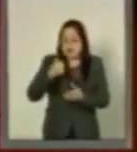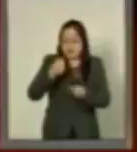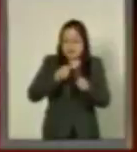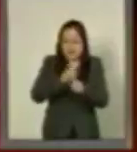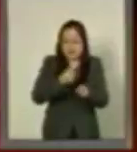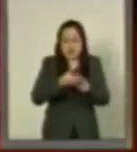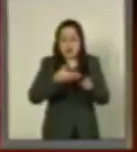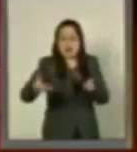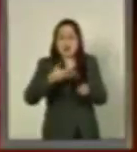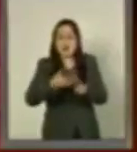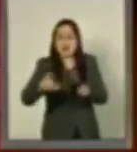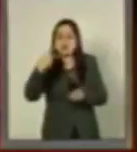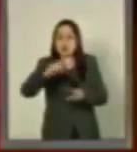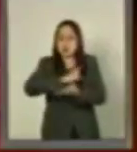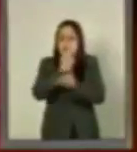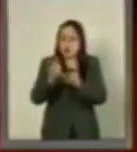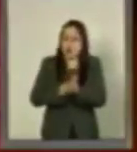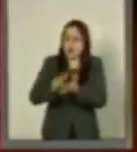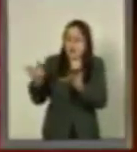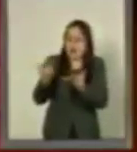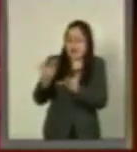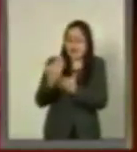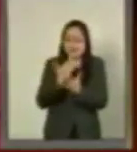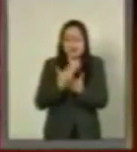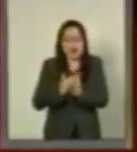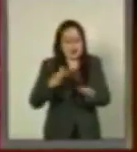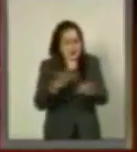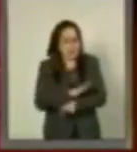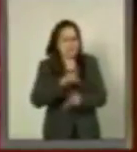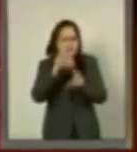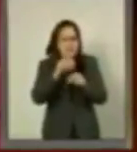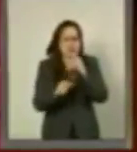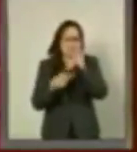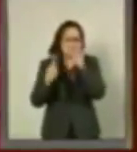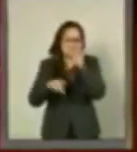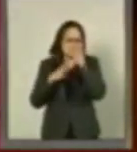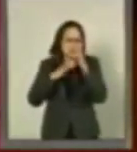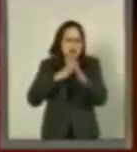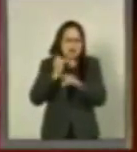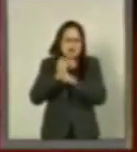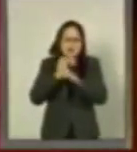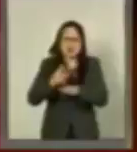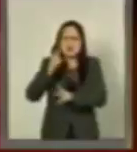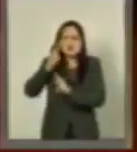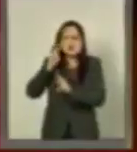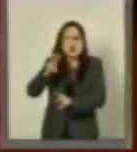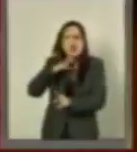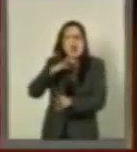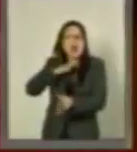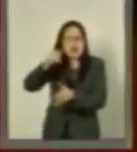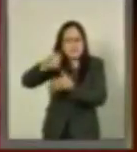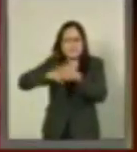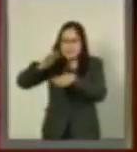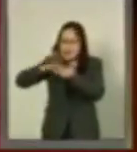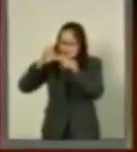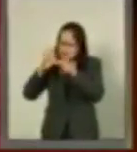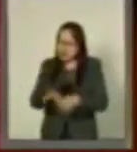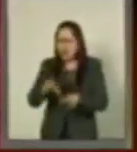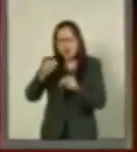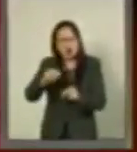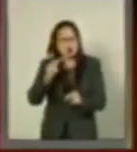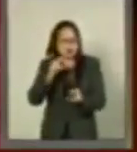cambiado mucho la estrategia, las cifras lo reprueban, para no meterme en más detalles,